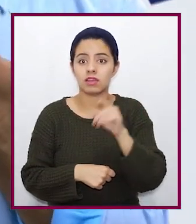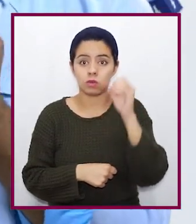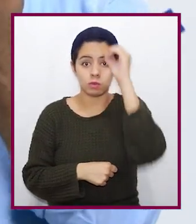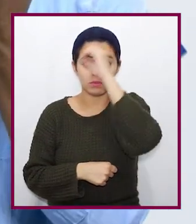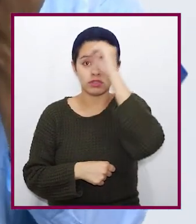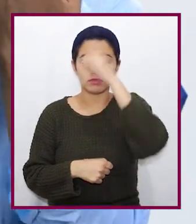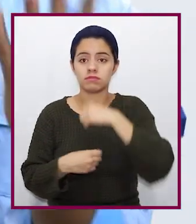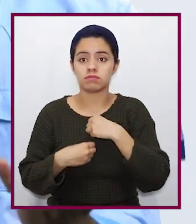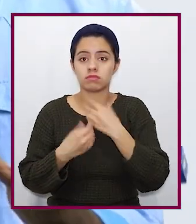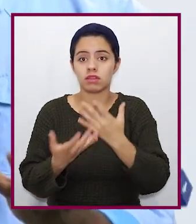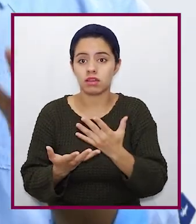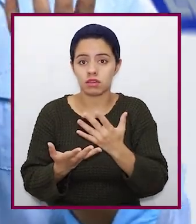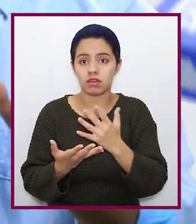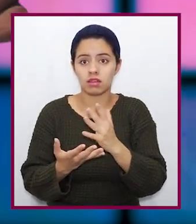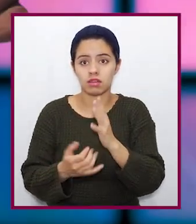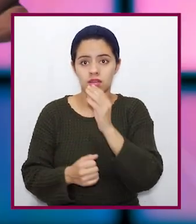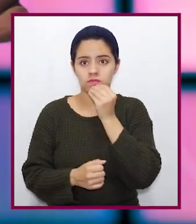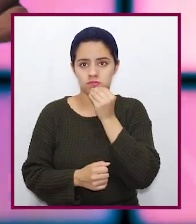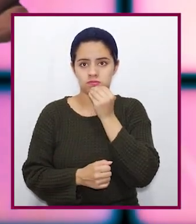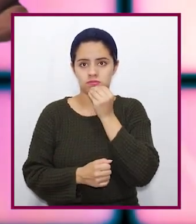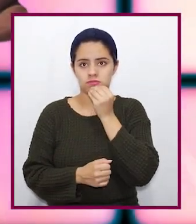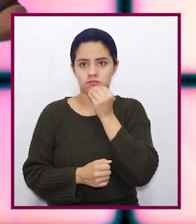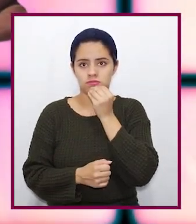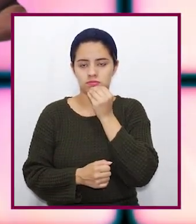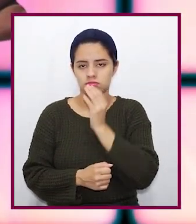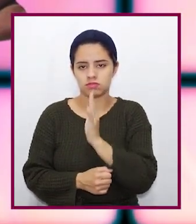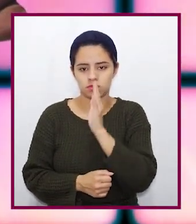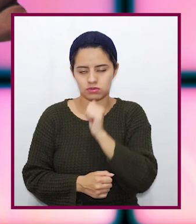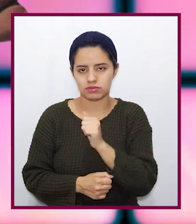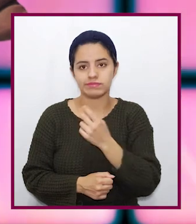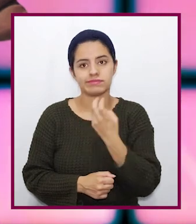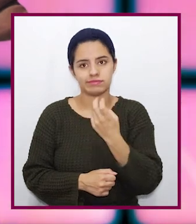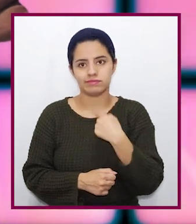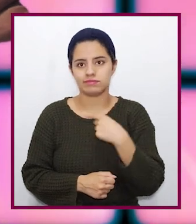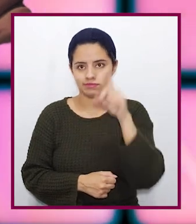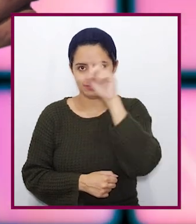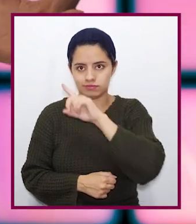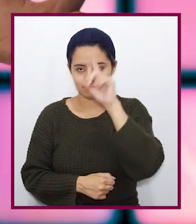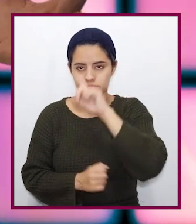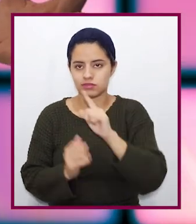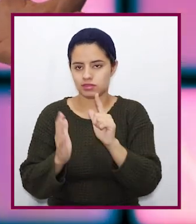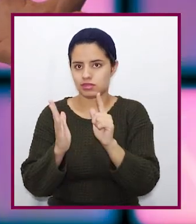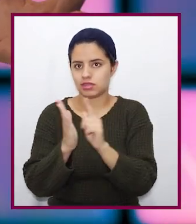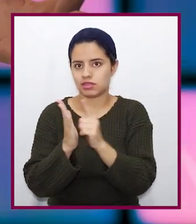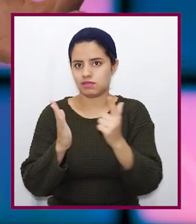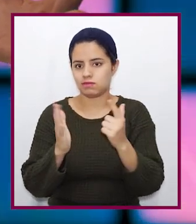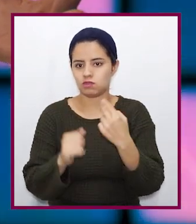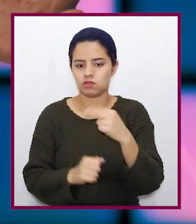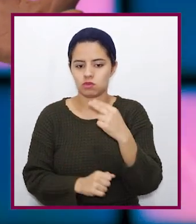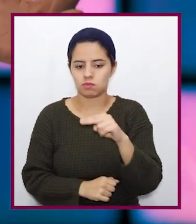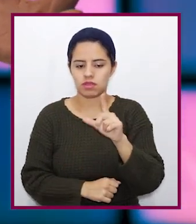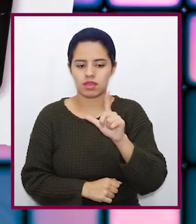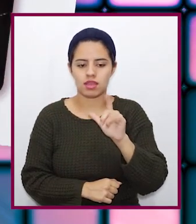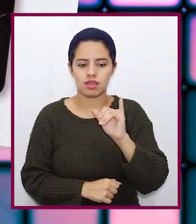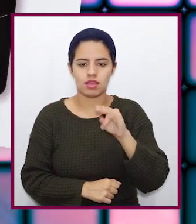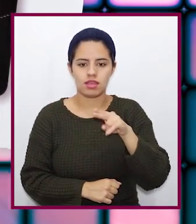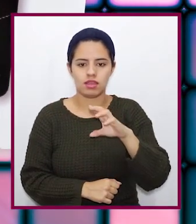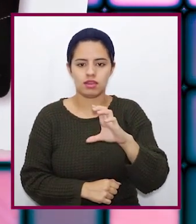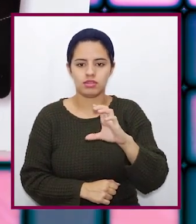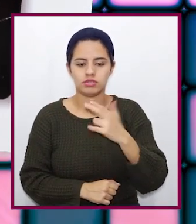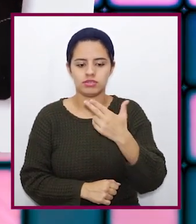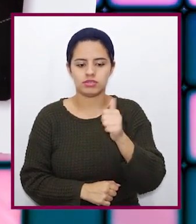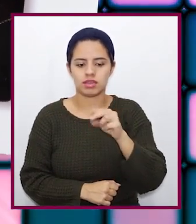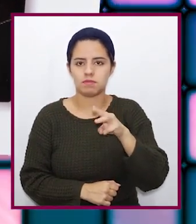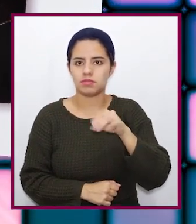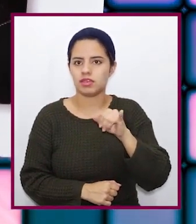consecuencia del mal uso de redes sociales. Por eso les quiero recomendar el libro llamado Linchamientos digitales,